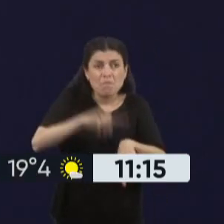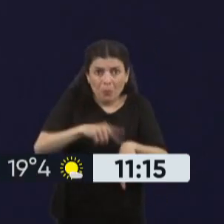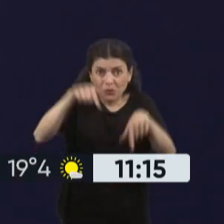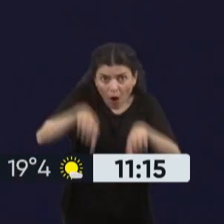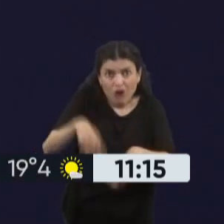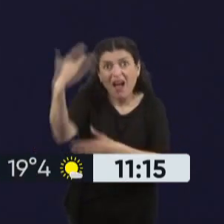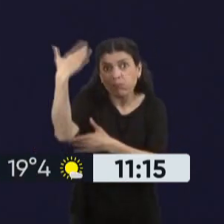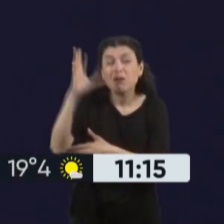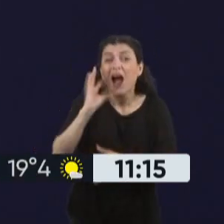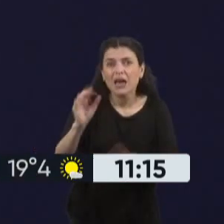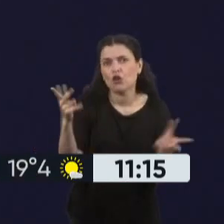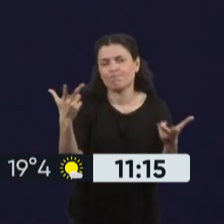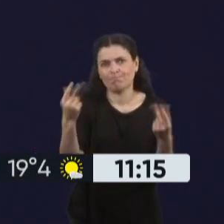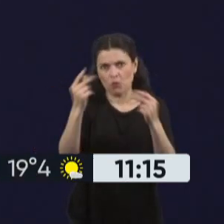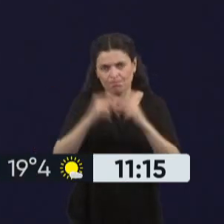elección ni en ninguna otra.